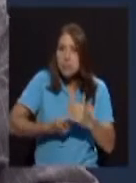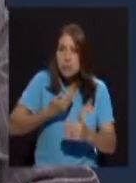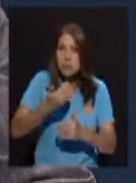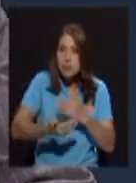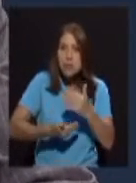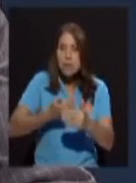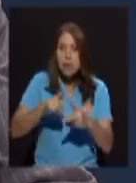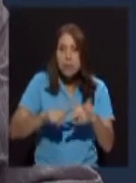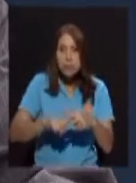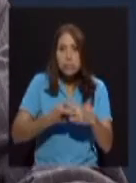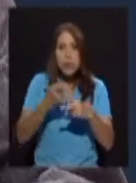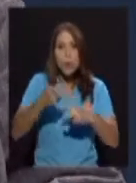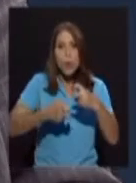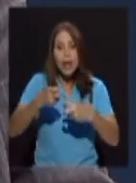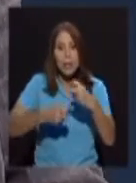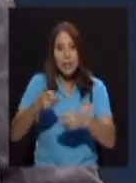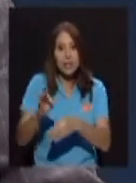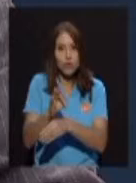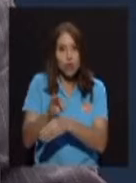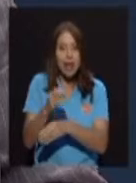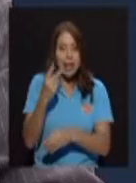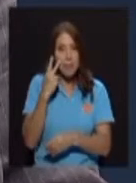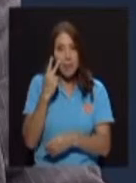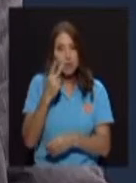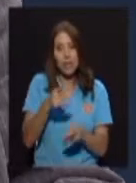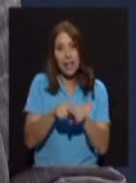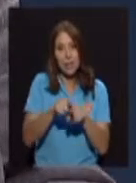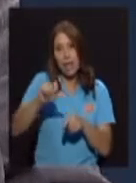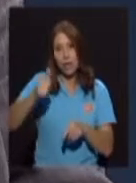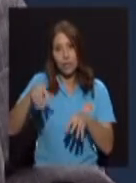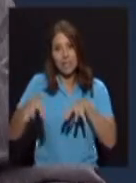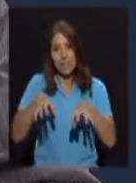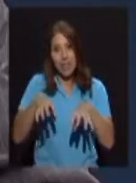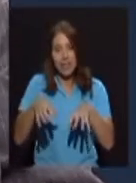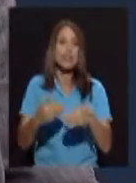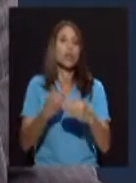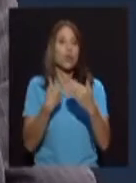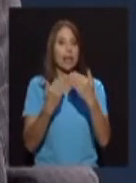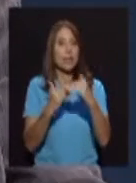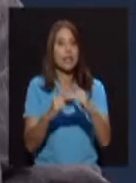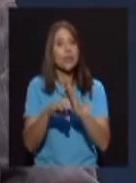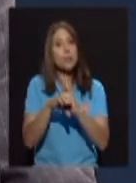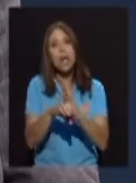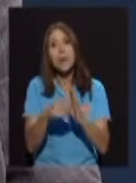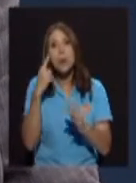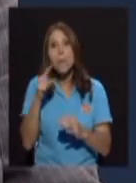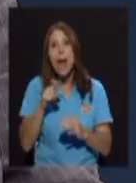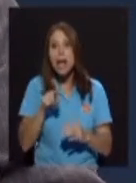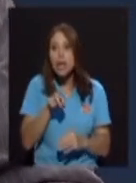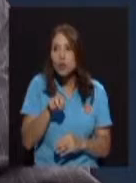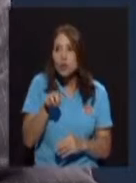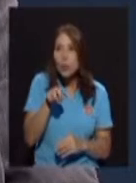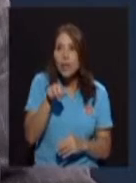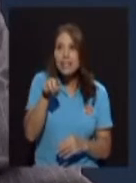los problemas de funcionalidad. Pues vemos que también hay las otras actividades en donde hay limitaciones, es por ejemplo el subir escaleras,